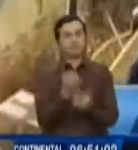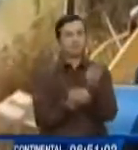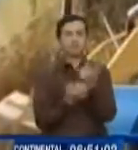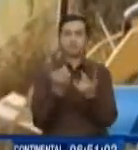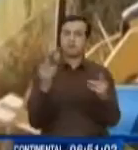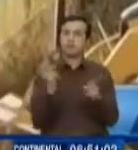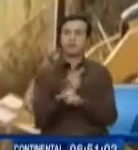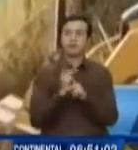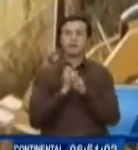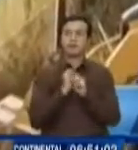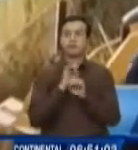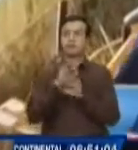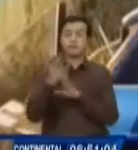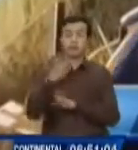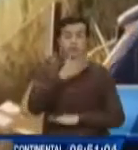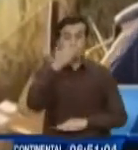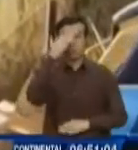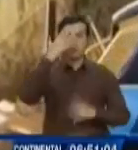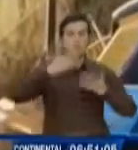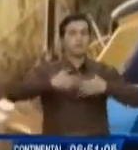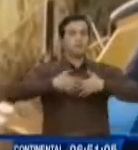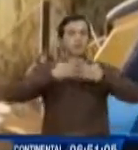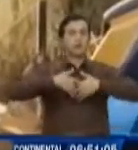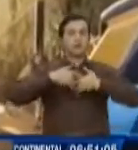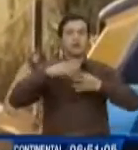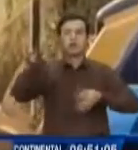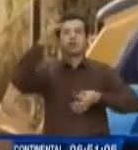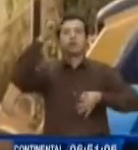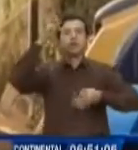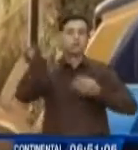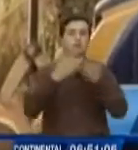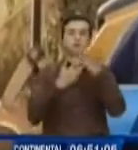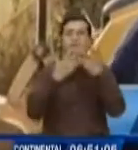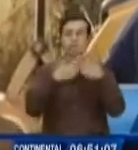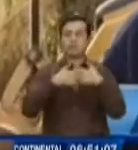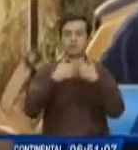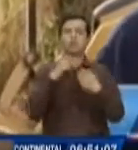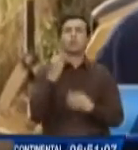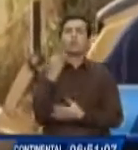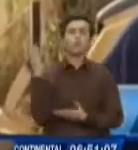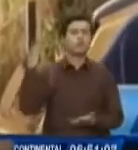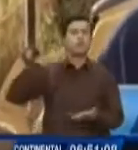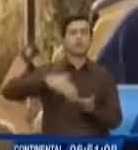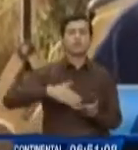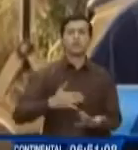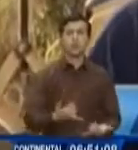esto. Todo es material, es papel, es una papelera la parte de atrás. ¿Cuántas unidades se están movilizando hasta